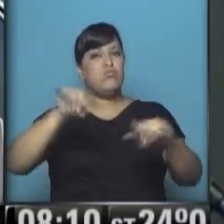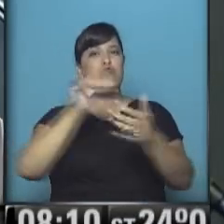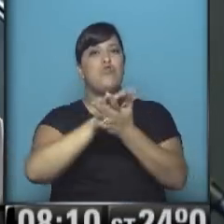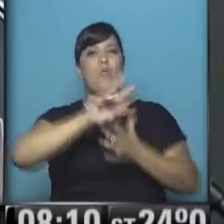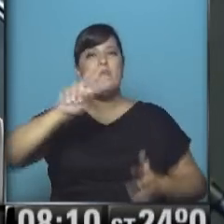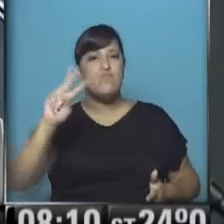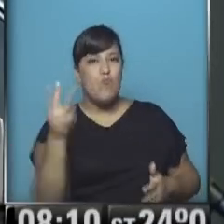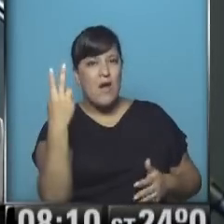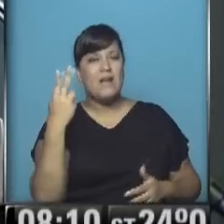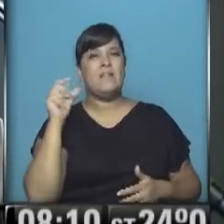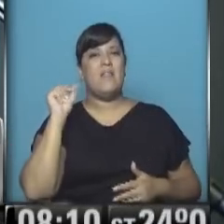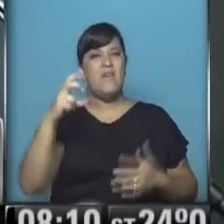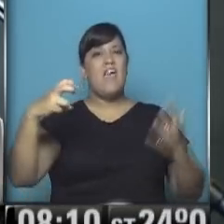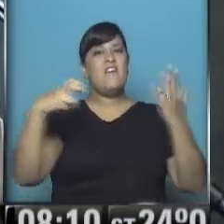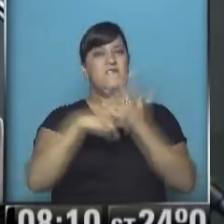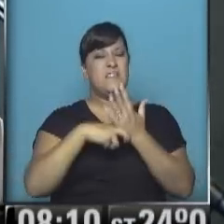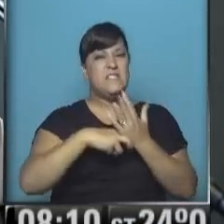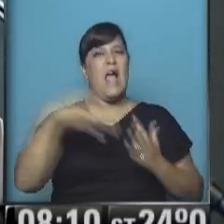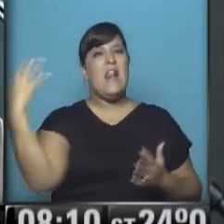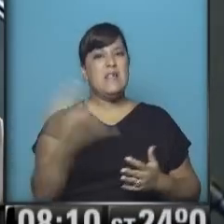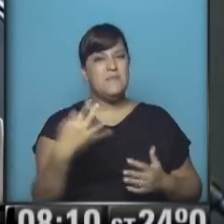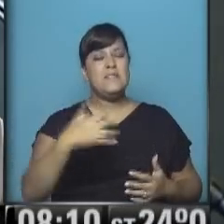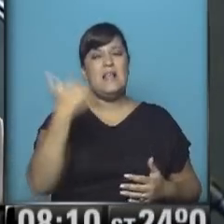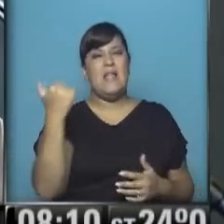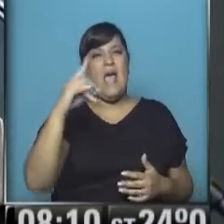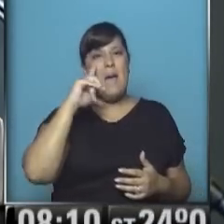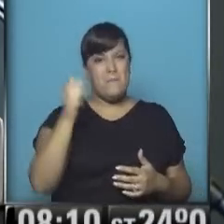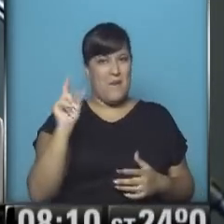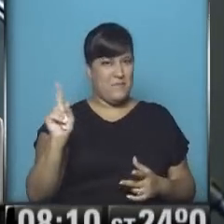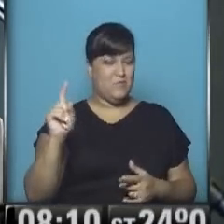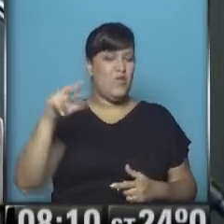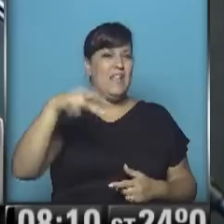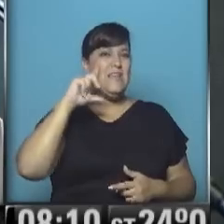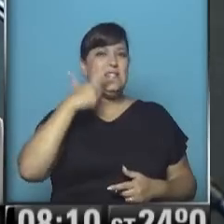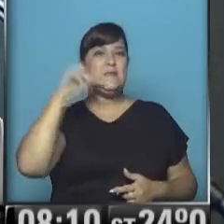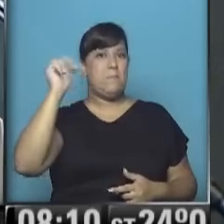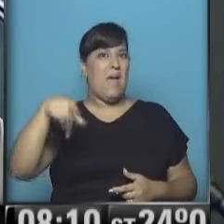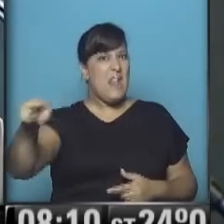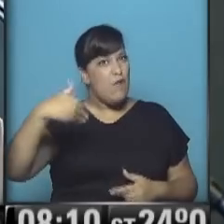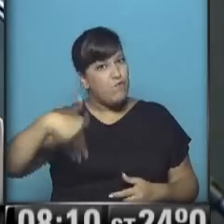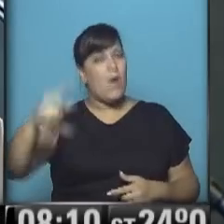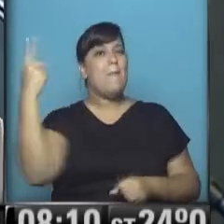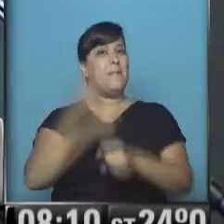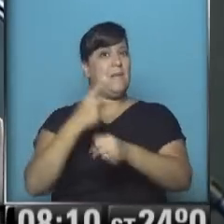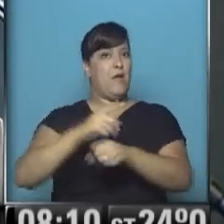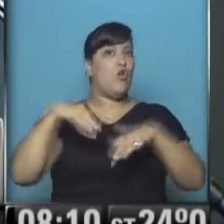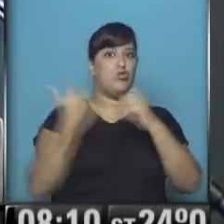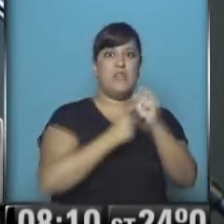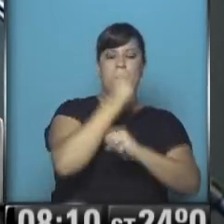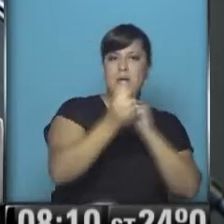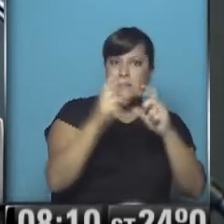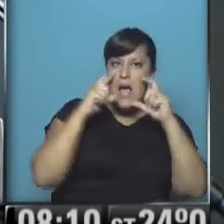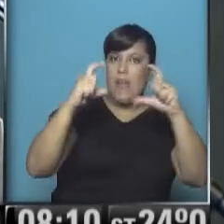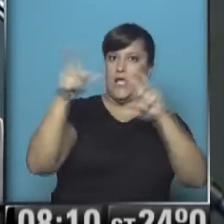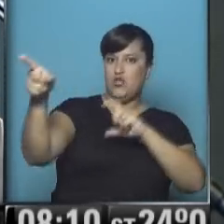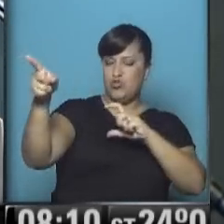muerte de fiscal especial de la causa de AMIA, Alberto Nisman. Al respecto, la empresa sigue con preocupación y atención el caso y se encuentra